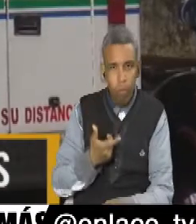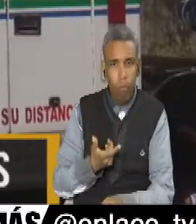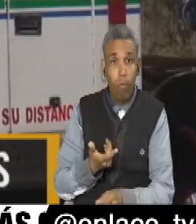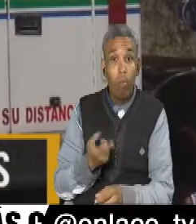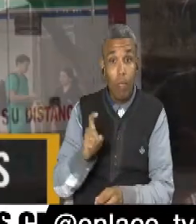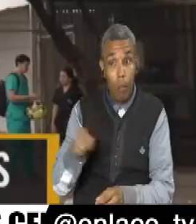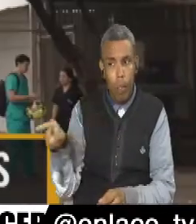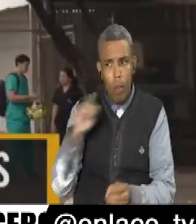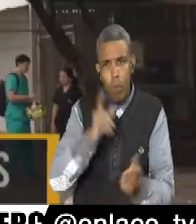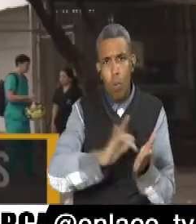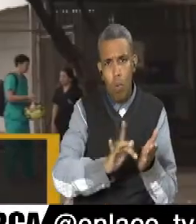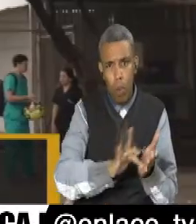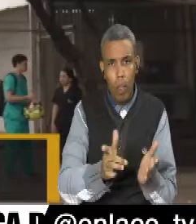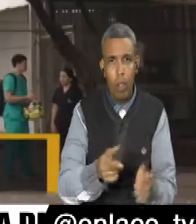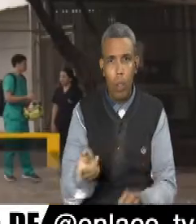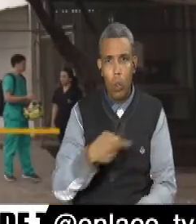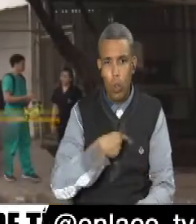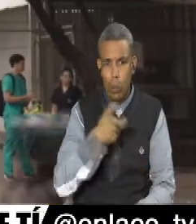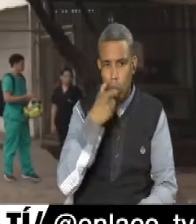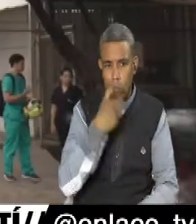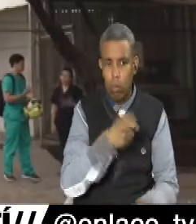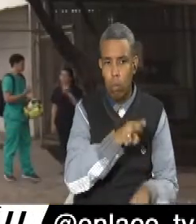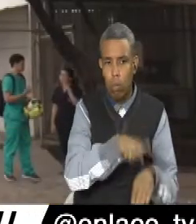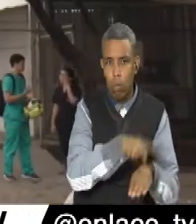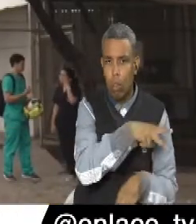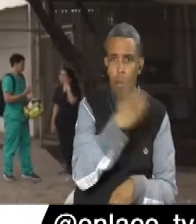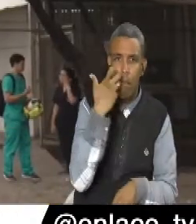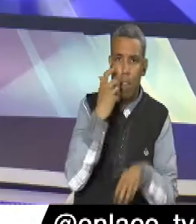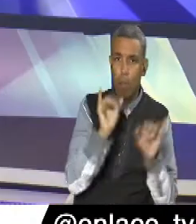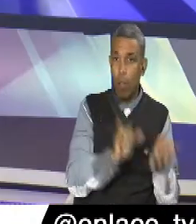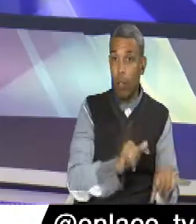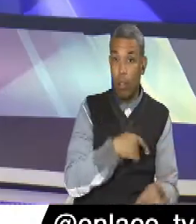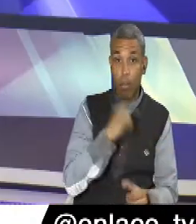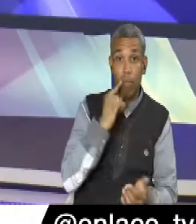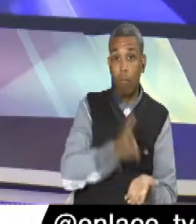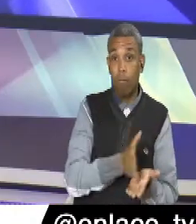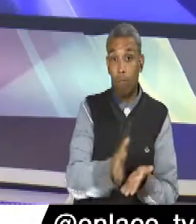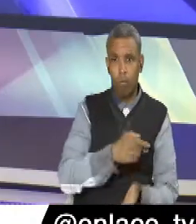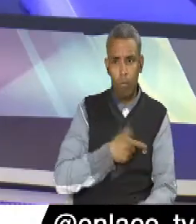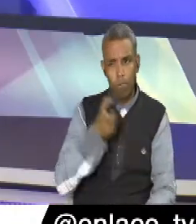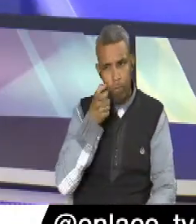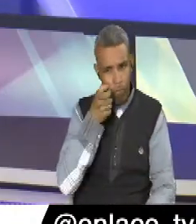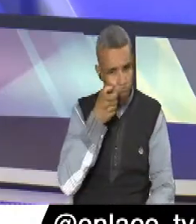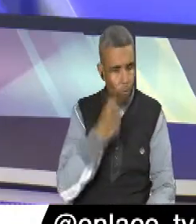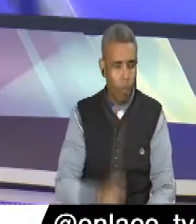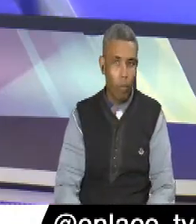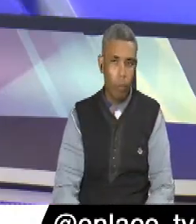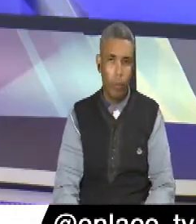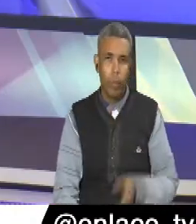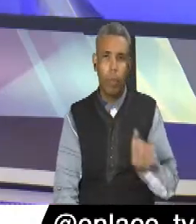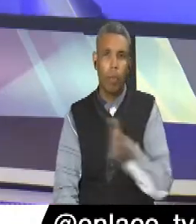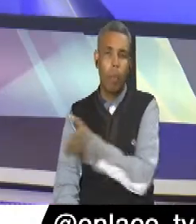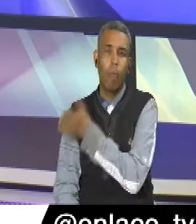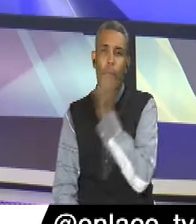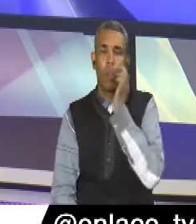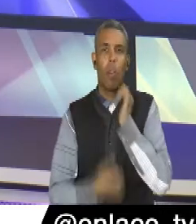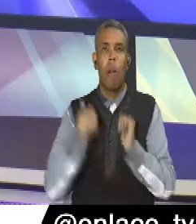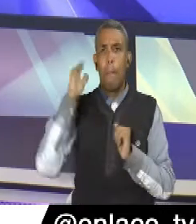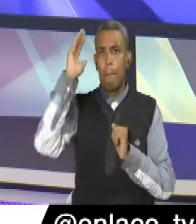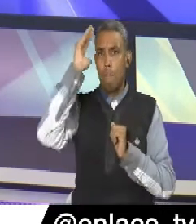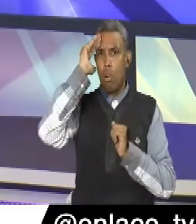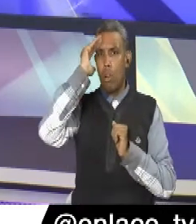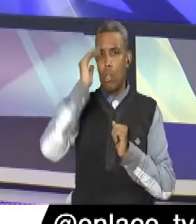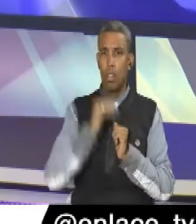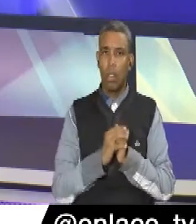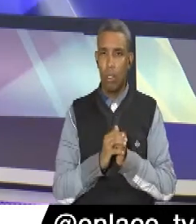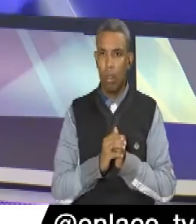urgencias y observación se preste de manera adecuada. La policía investiga un presunto caso de violencia infantil que se